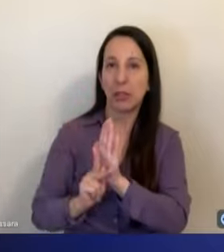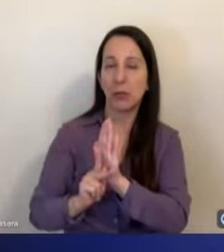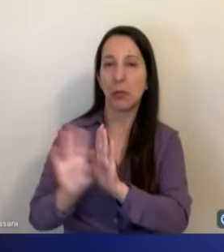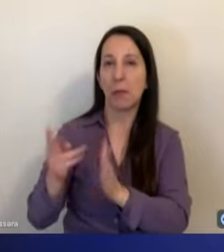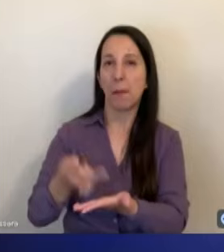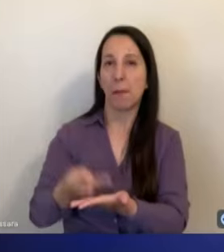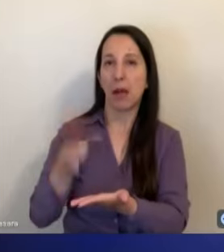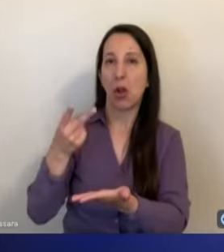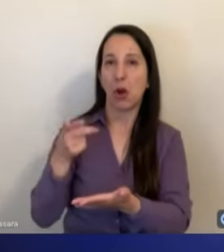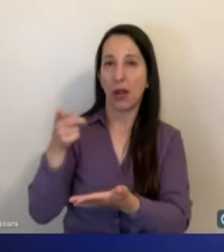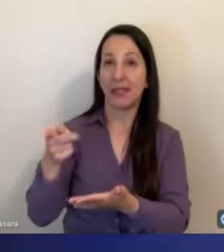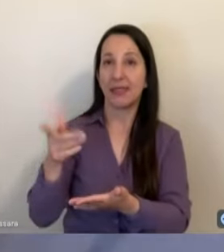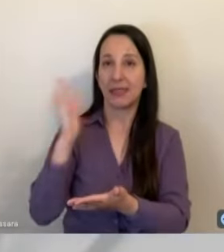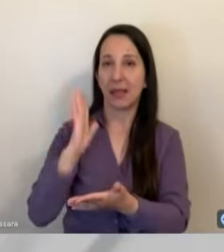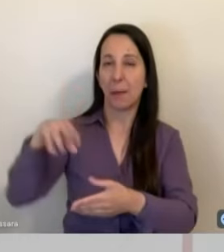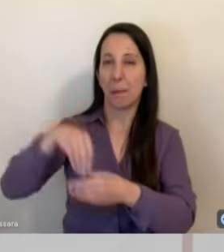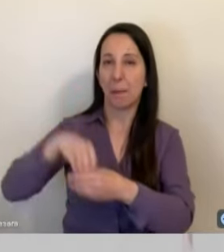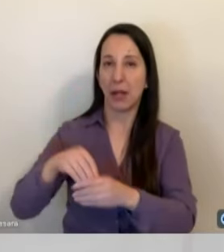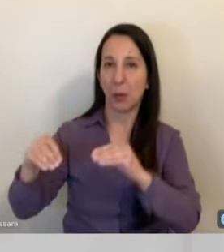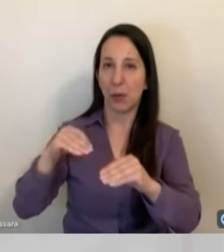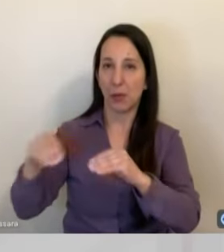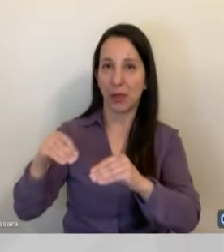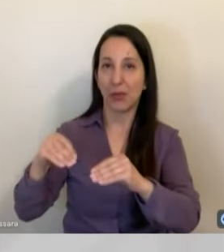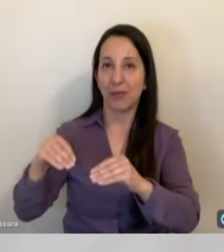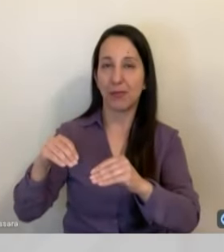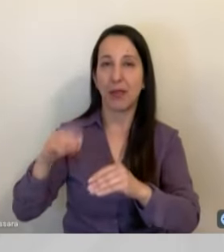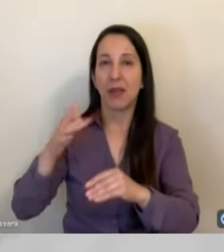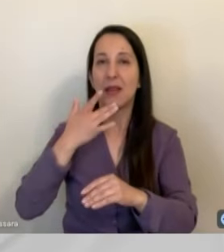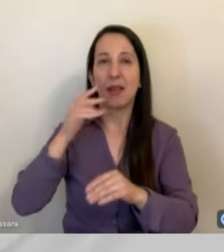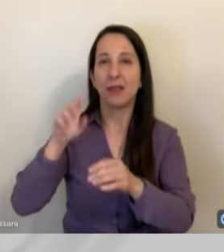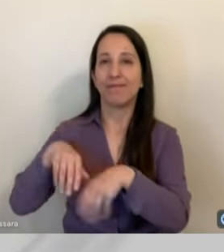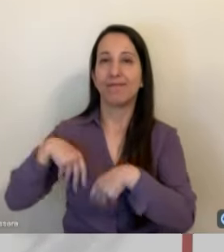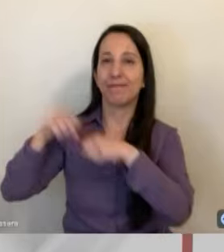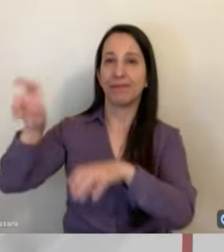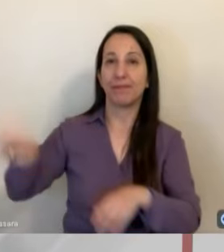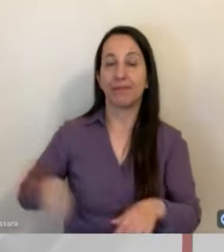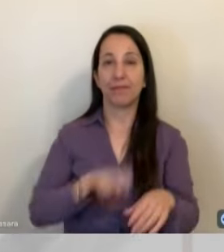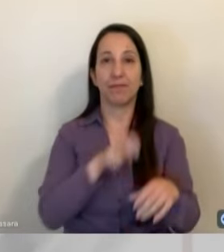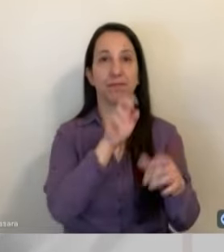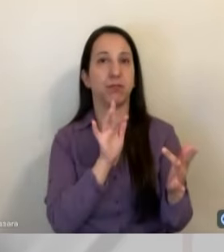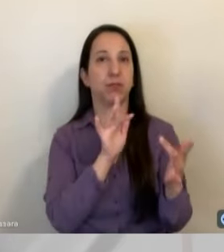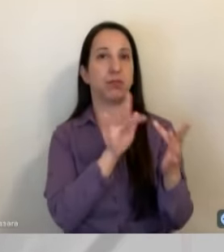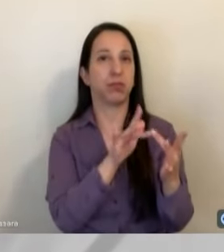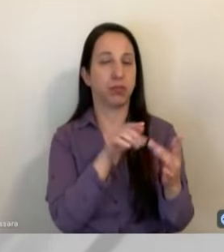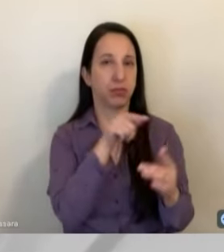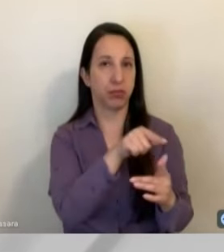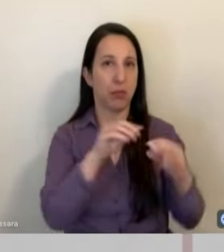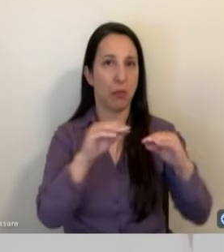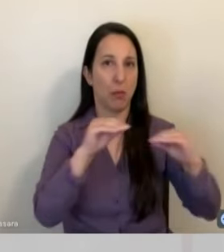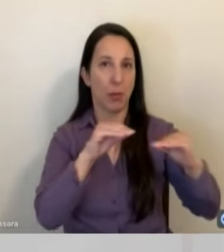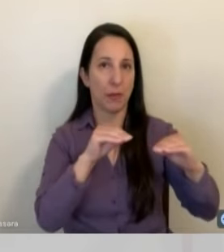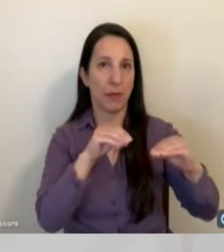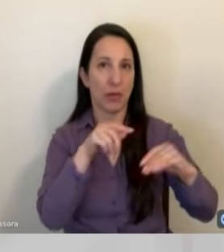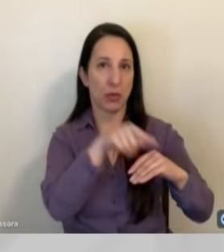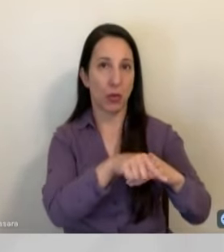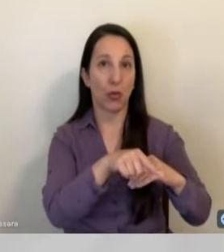a ser parte de un movimiento, para cobijarse con un movimiento que como